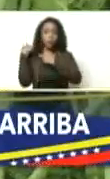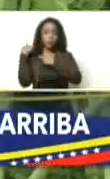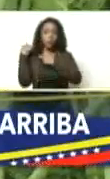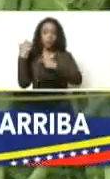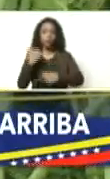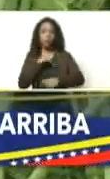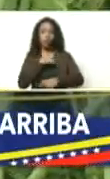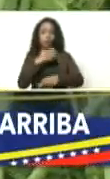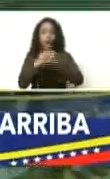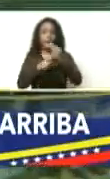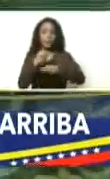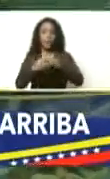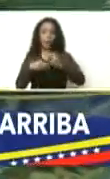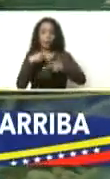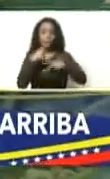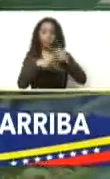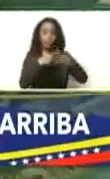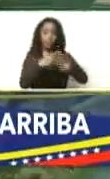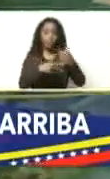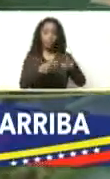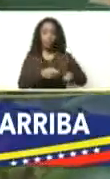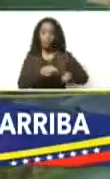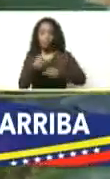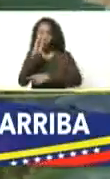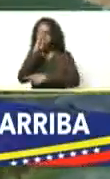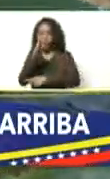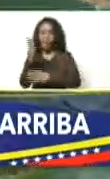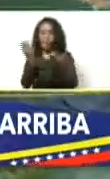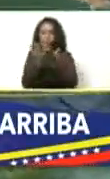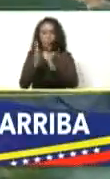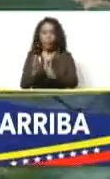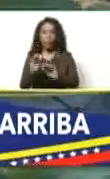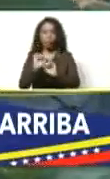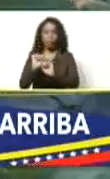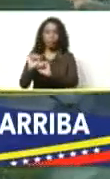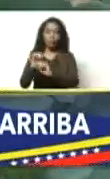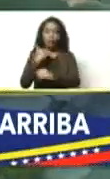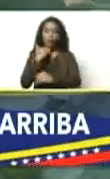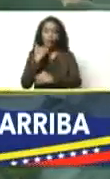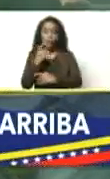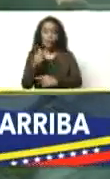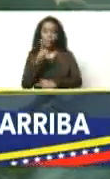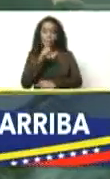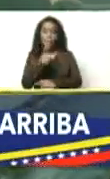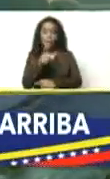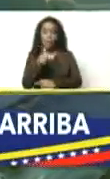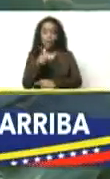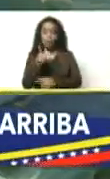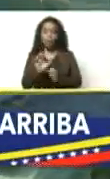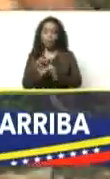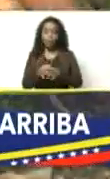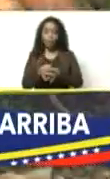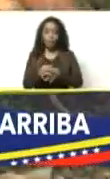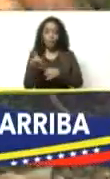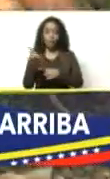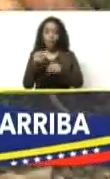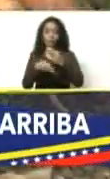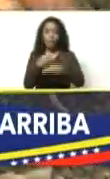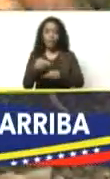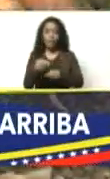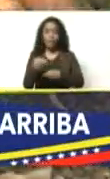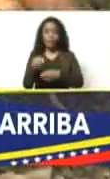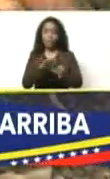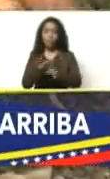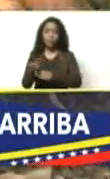llevar la producción directamente a las escuelas, evitando pues esa mal llamada rosca, y aparte de eso le